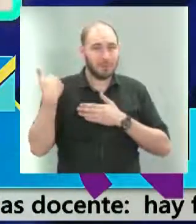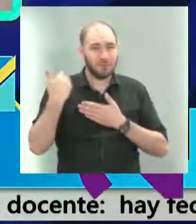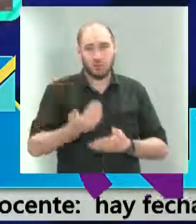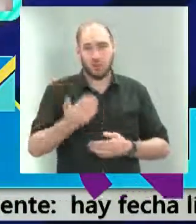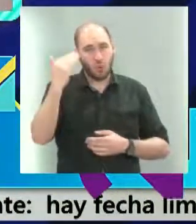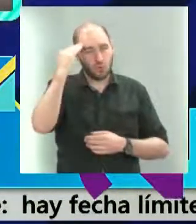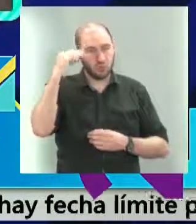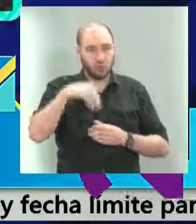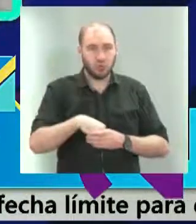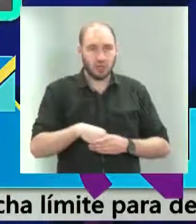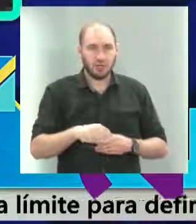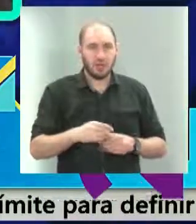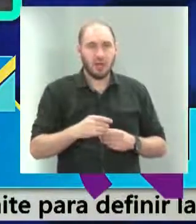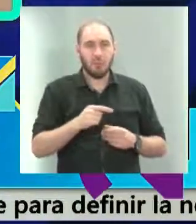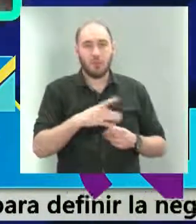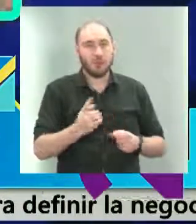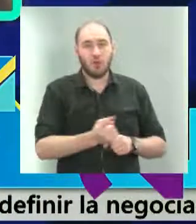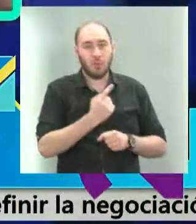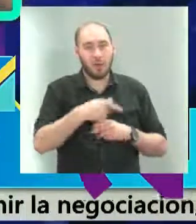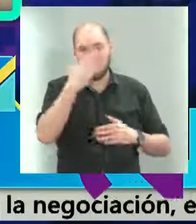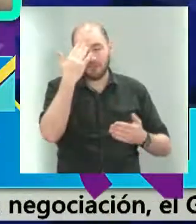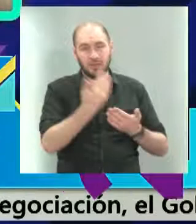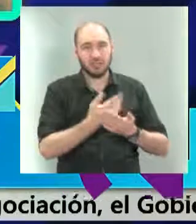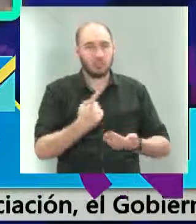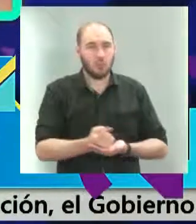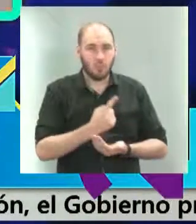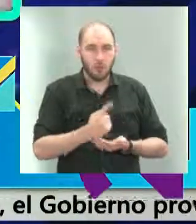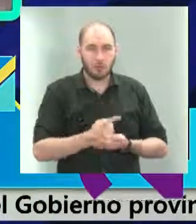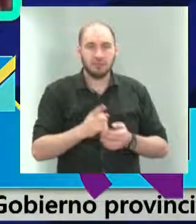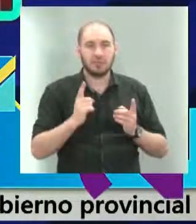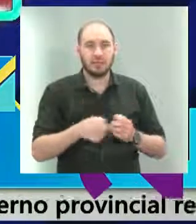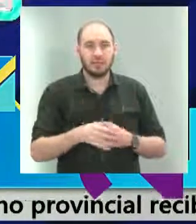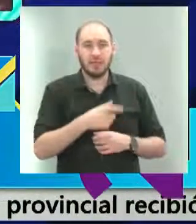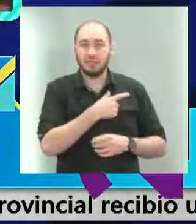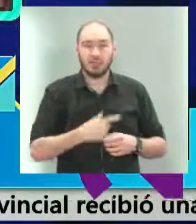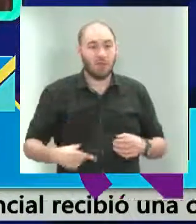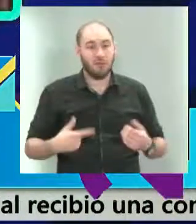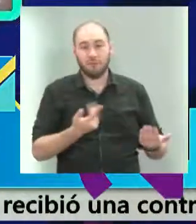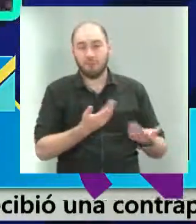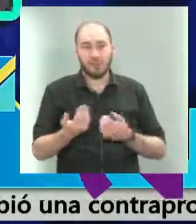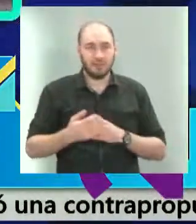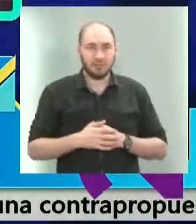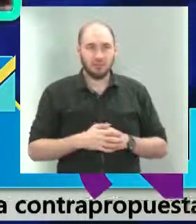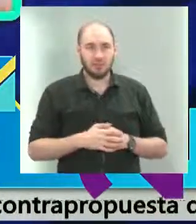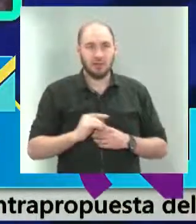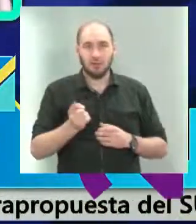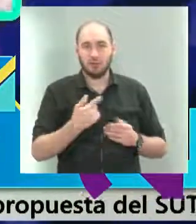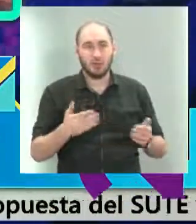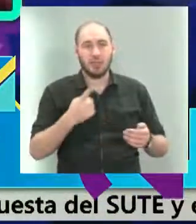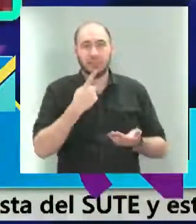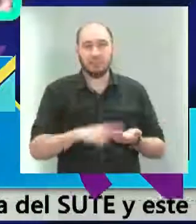cultural, porque no se anima o no pueden enfrentarlos. También acá el Estado ha estado ausente en algunas cosas y hay que tomar una medida en